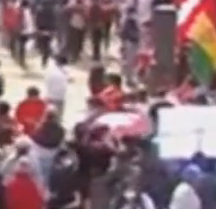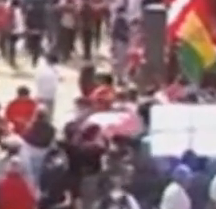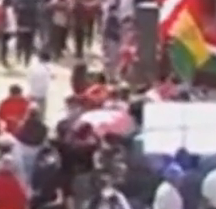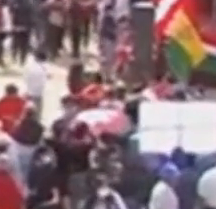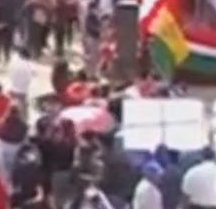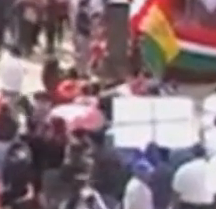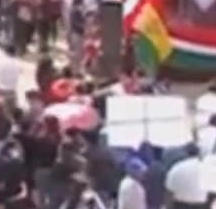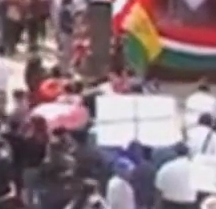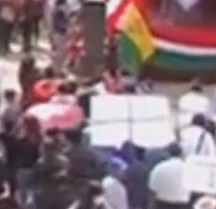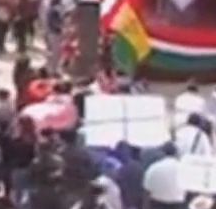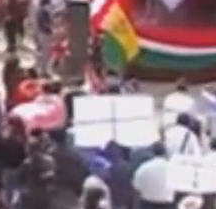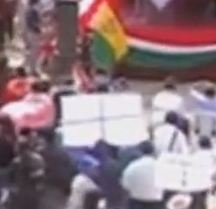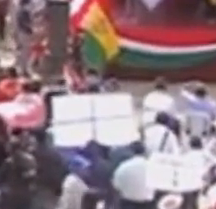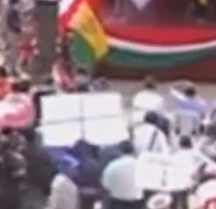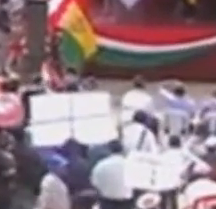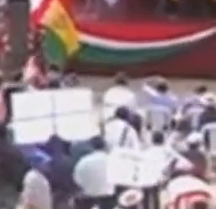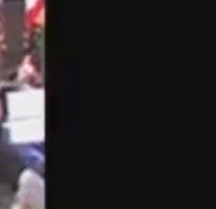bolivianos.